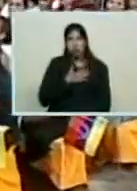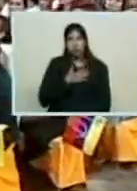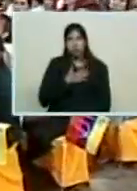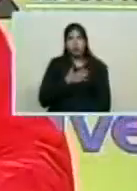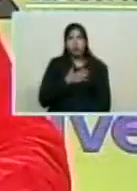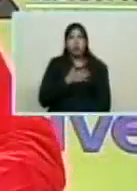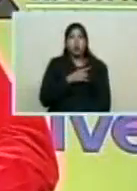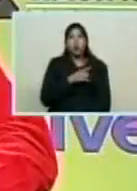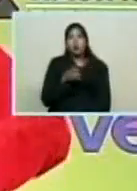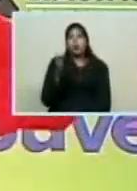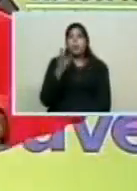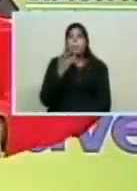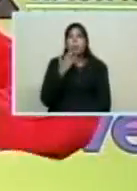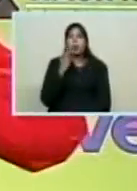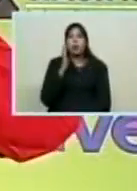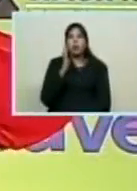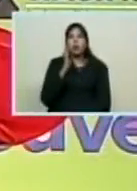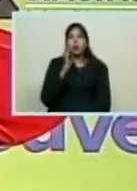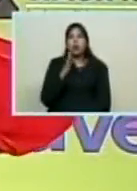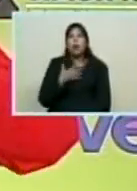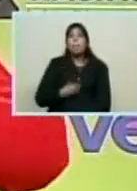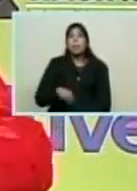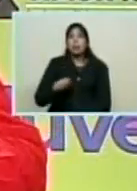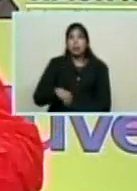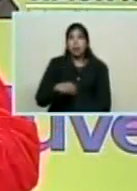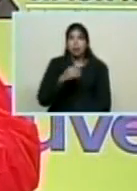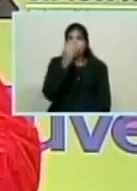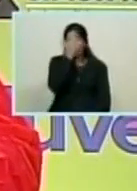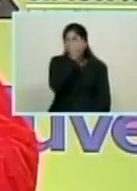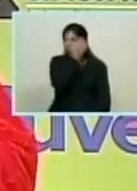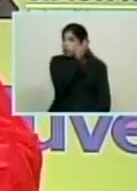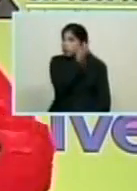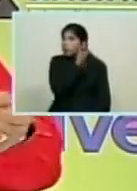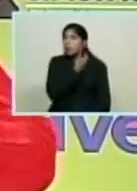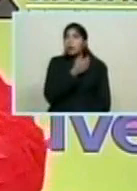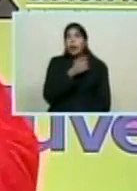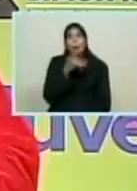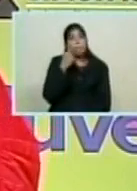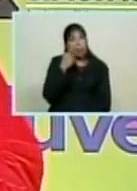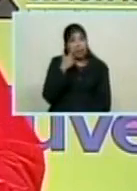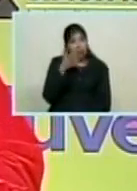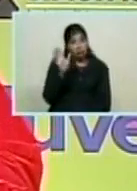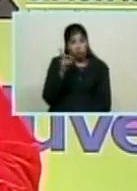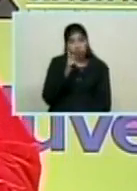si ustedes llegaran, presidente, o me dijeran, mira, Nicolás,